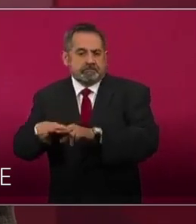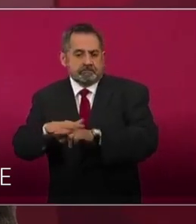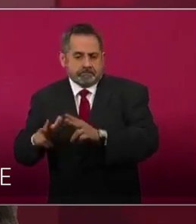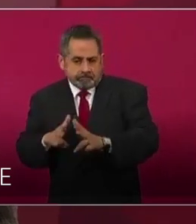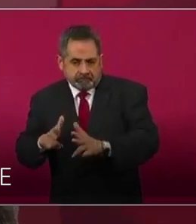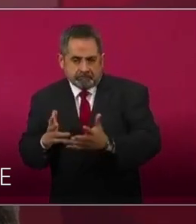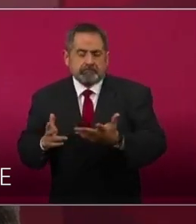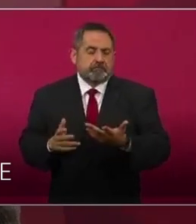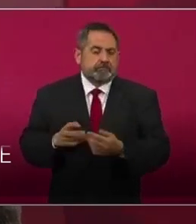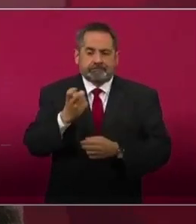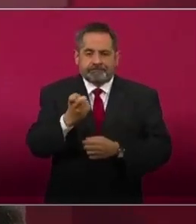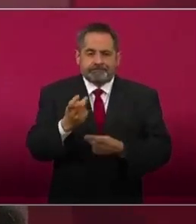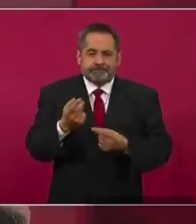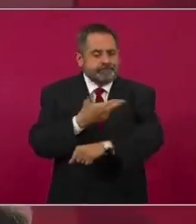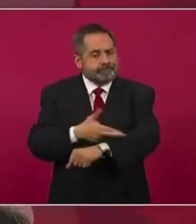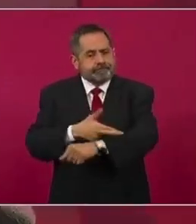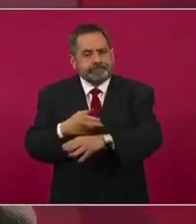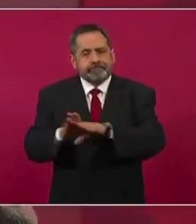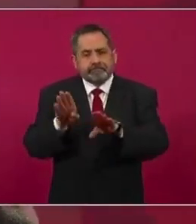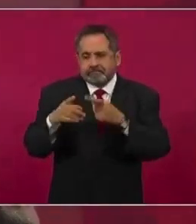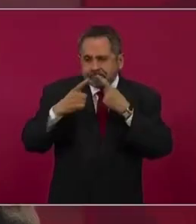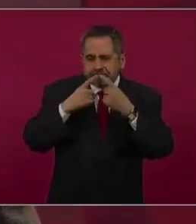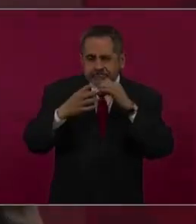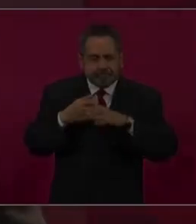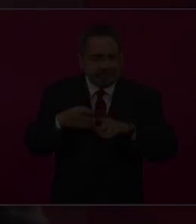más pronto esté el trazo, mejor.